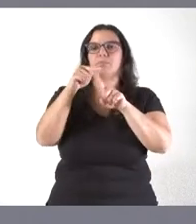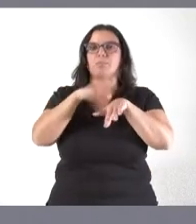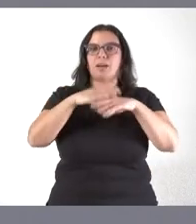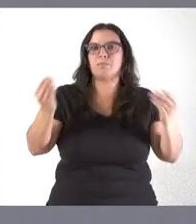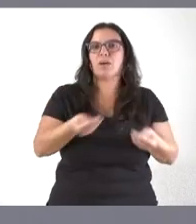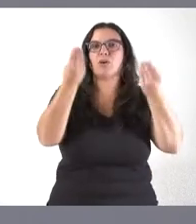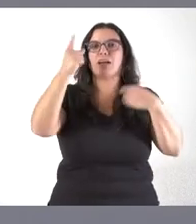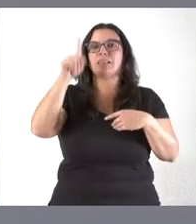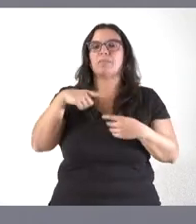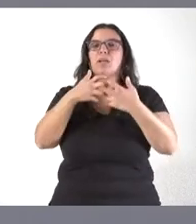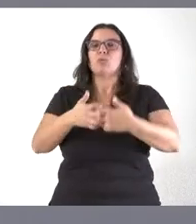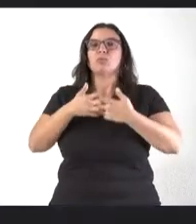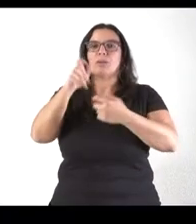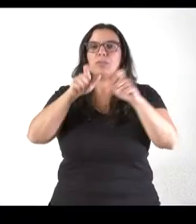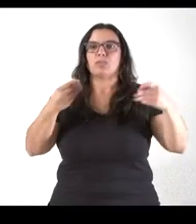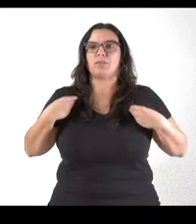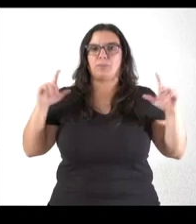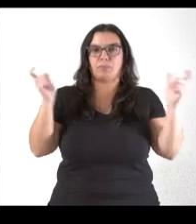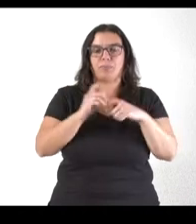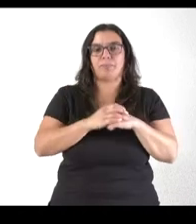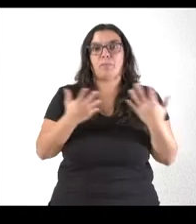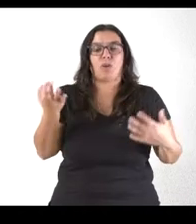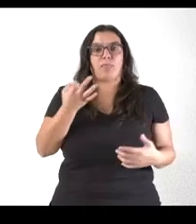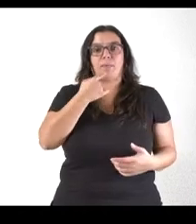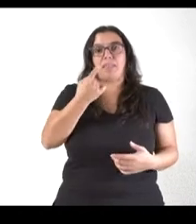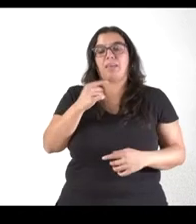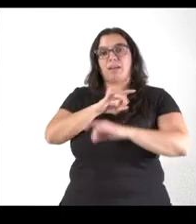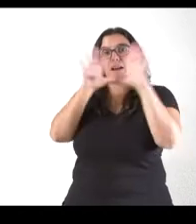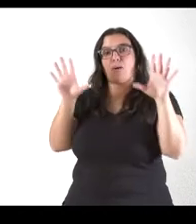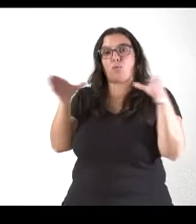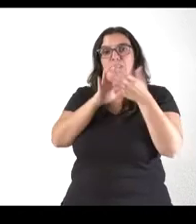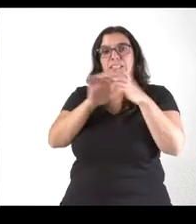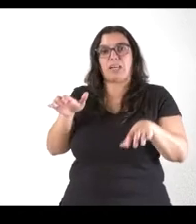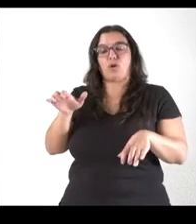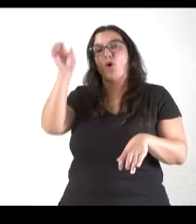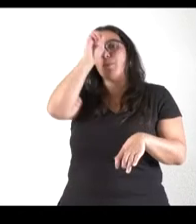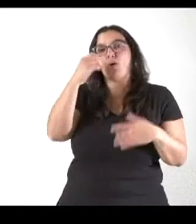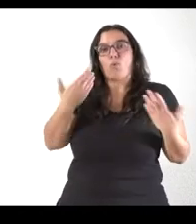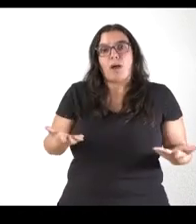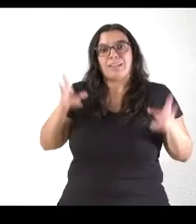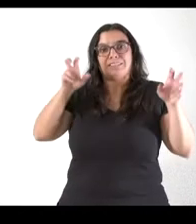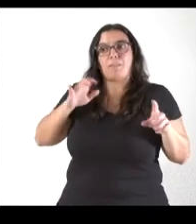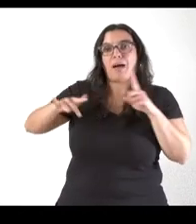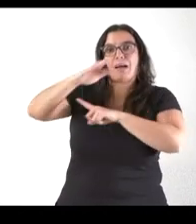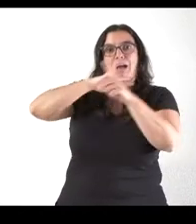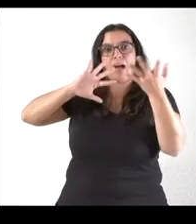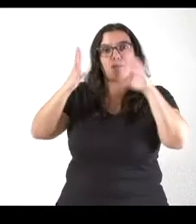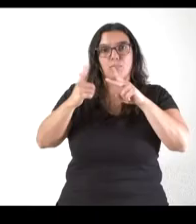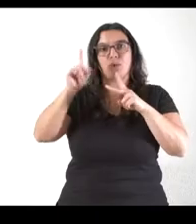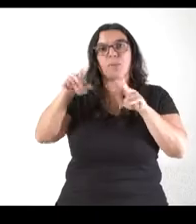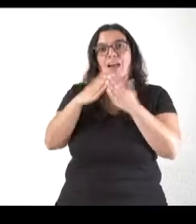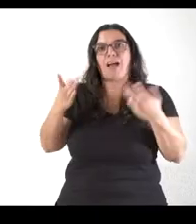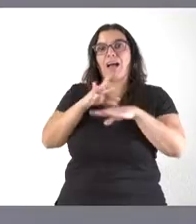lo que tiene que ver también la lucha contra la despoblación pero tendrá que dejar claro Cuál es la postura de la junta respecto al cambio climático y respecto a la agenda